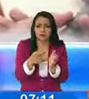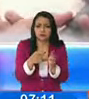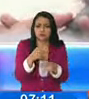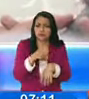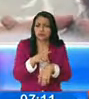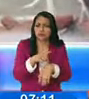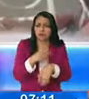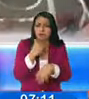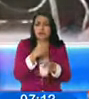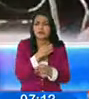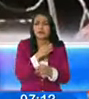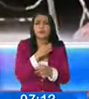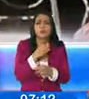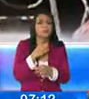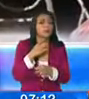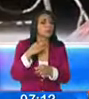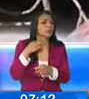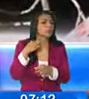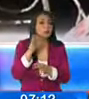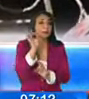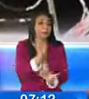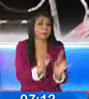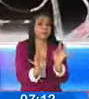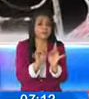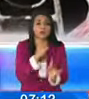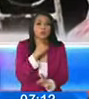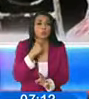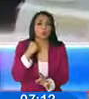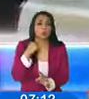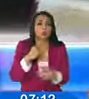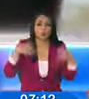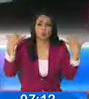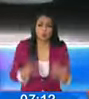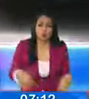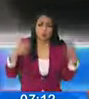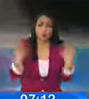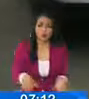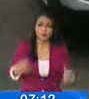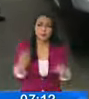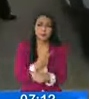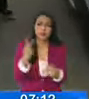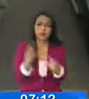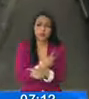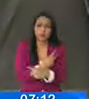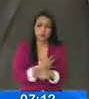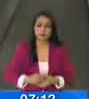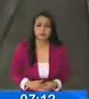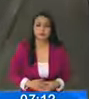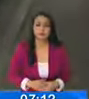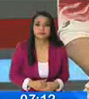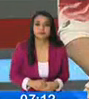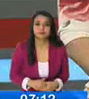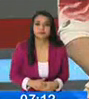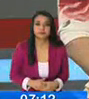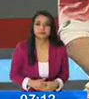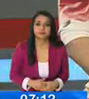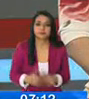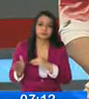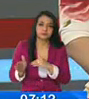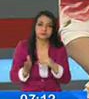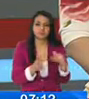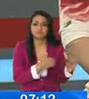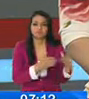es perfecto el corte. ¡Paren tanta violencia, madre linda! Informó José Morales. Y en